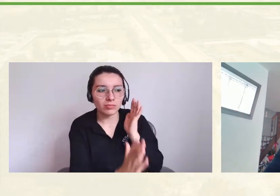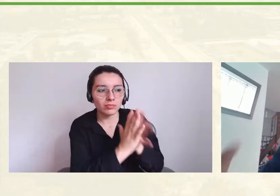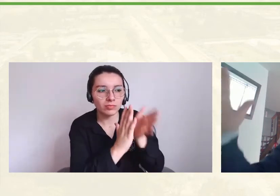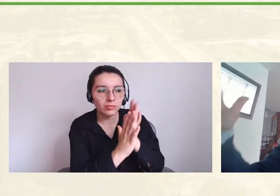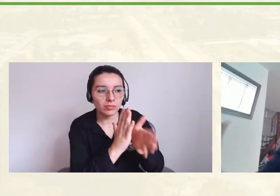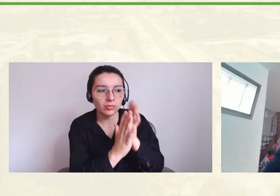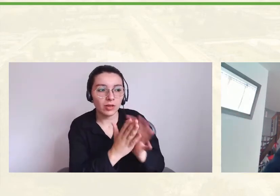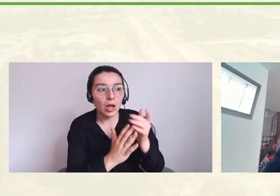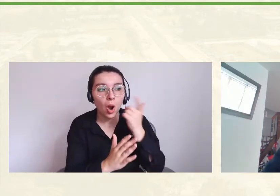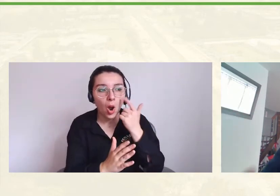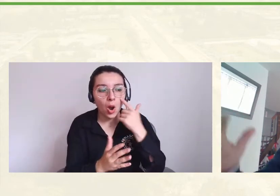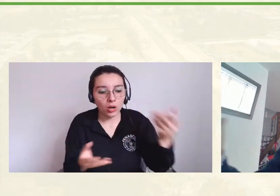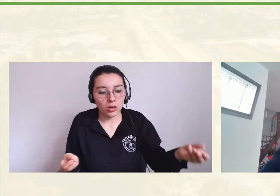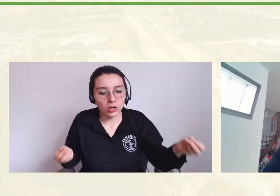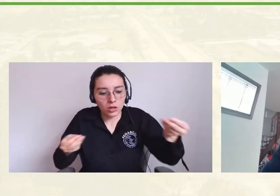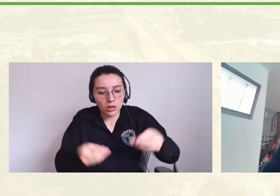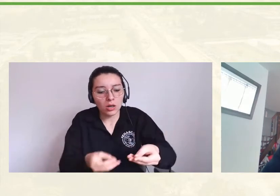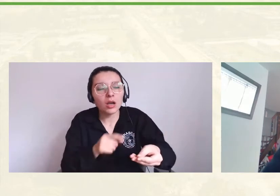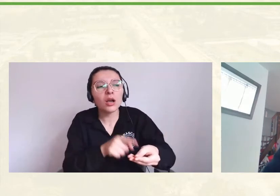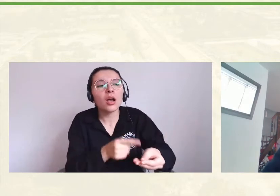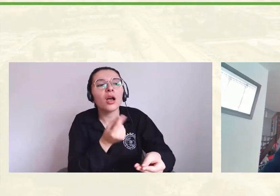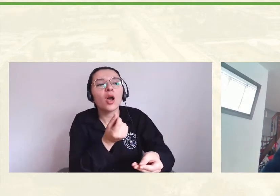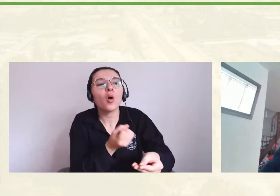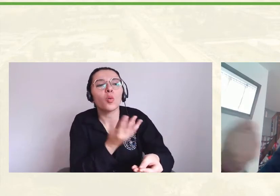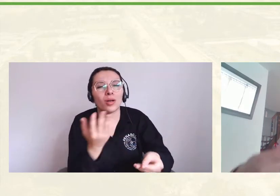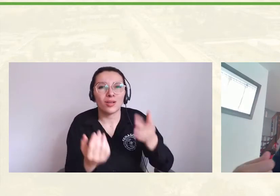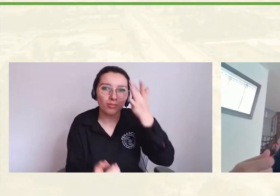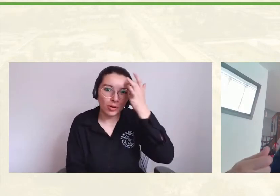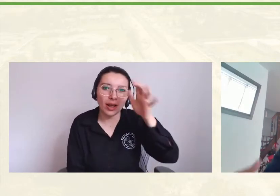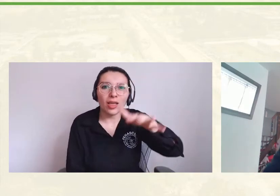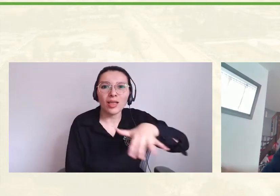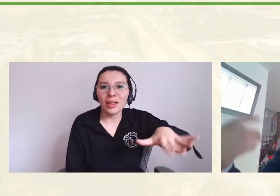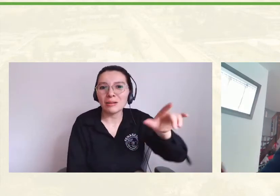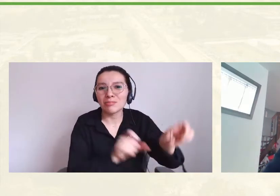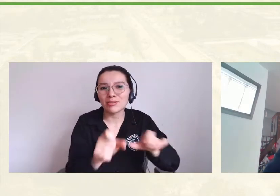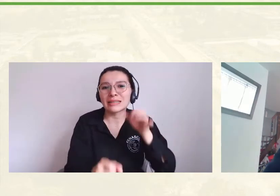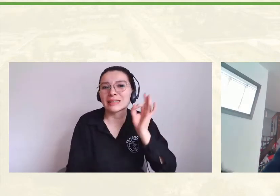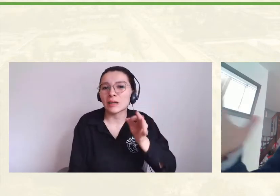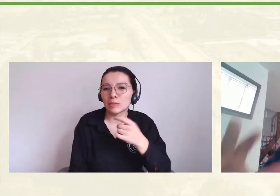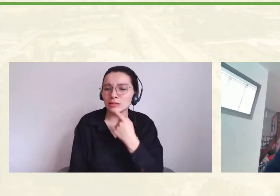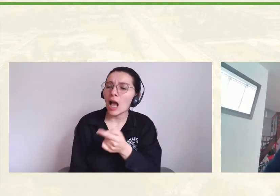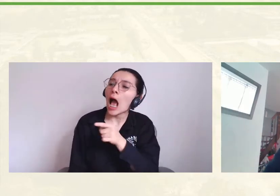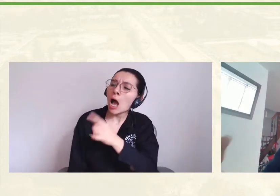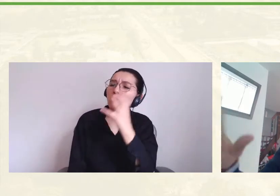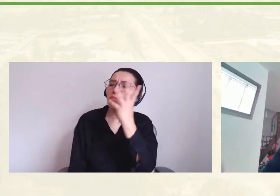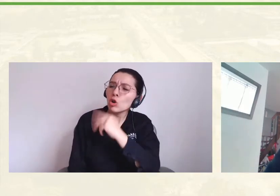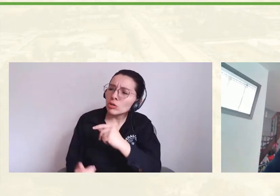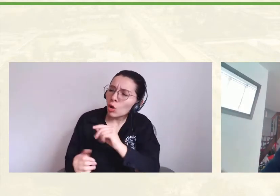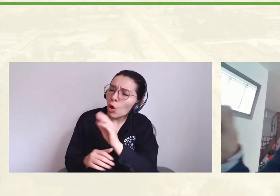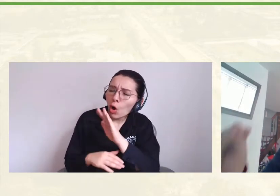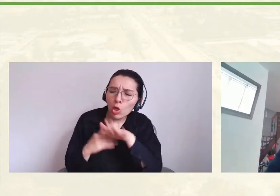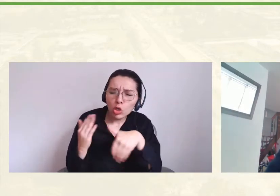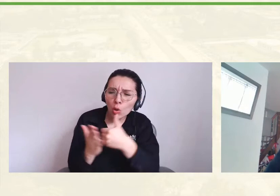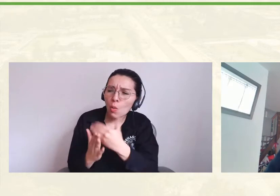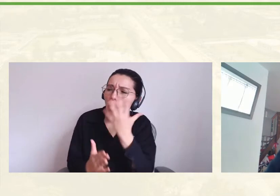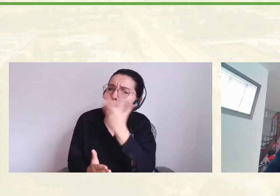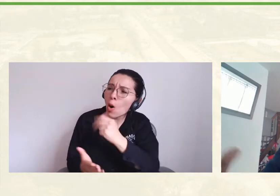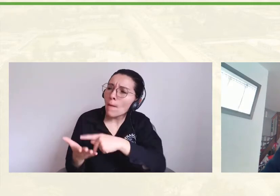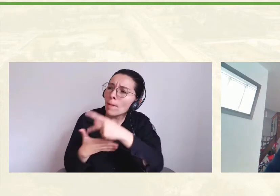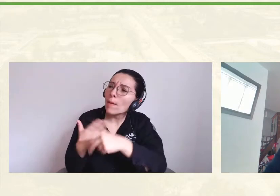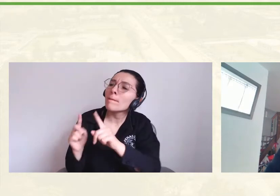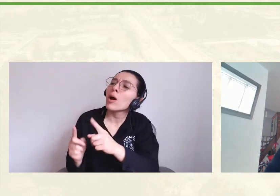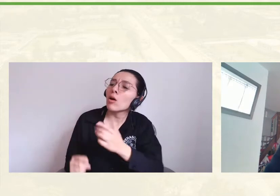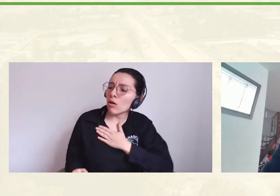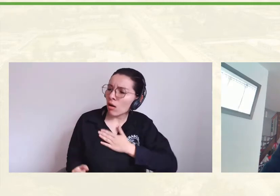gente siempre dice, muy bonito todo, muy bonito el proyecto, pero ¿cuánto me va a tocar a mí aportar? Entonces ya esperando ahorita la actualización de los precios